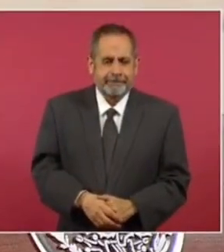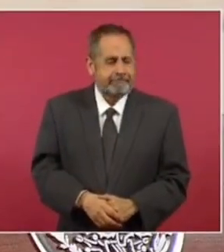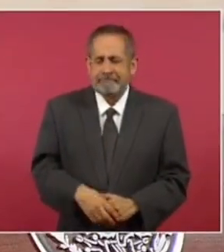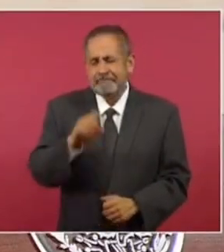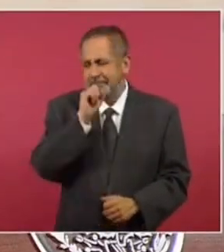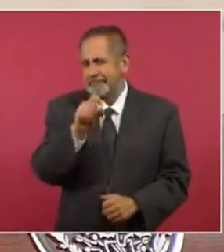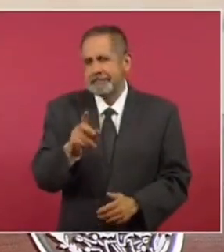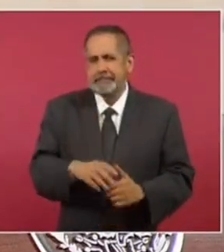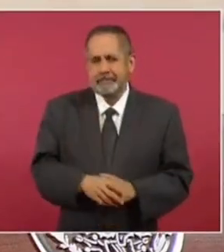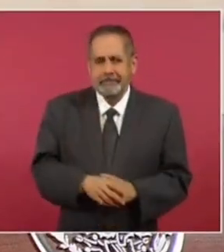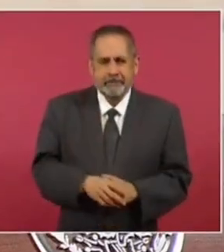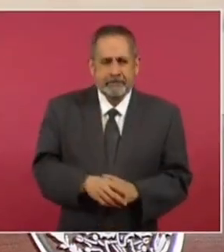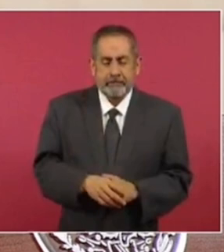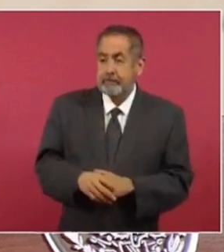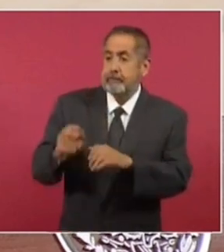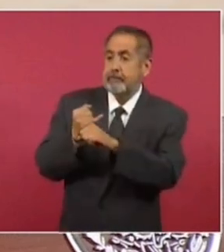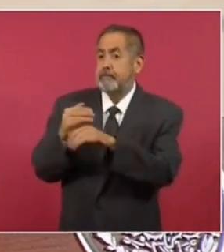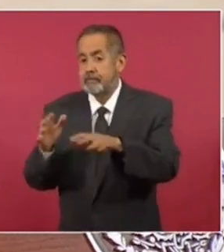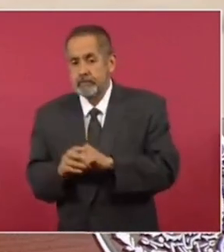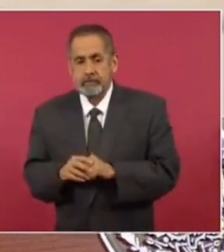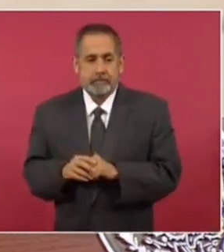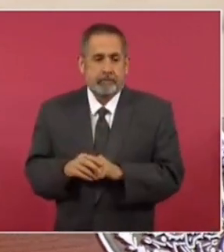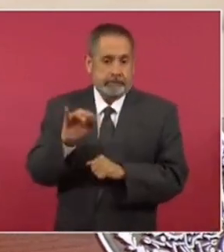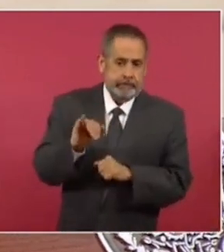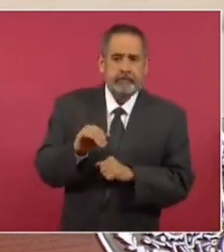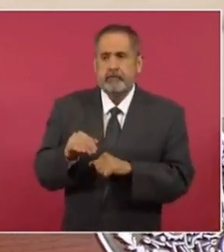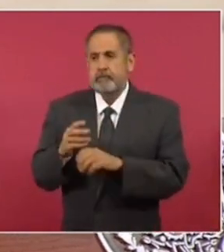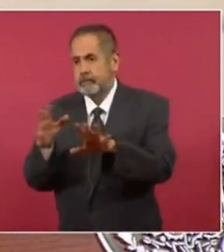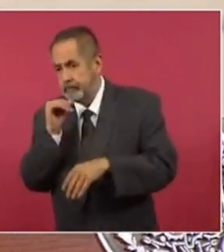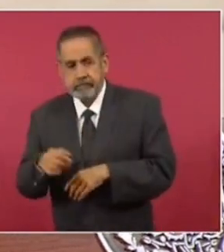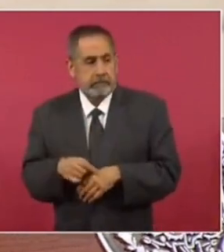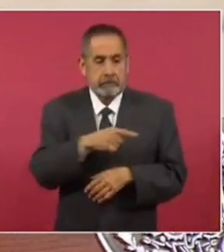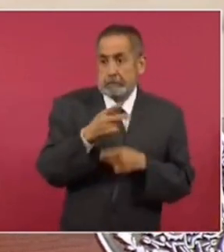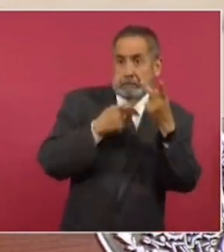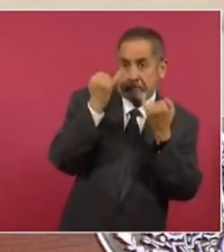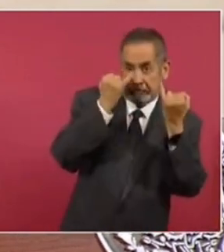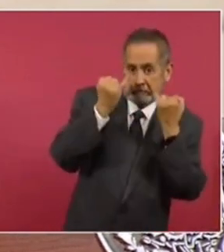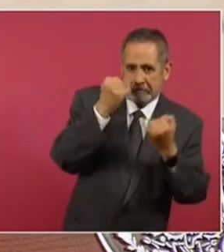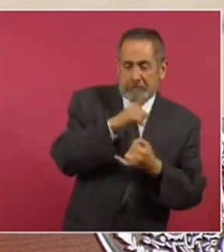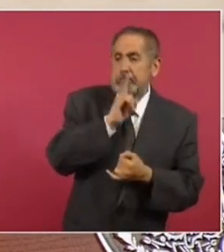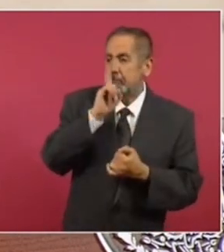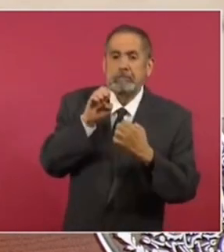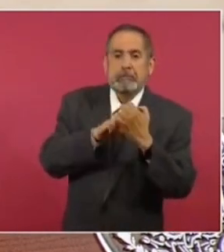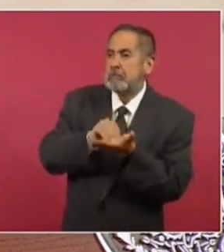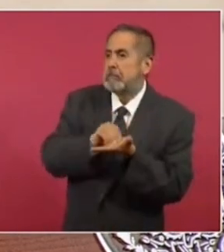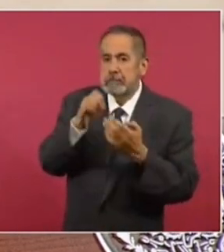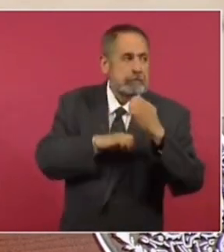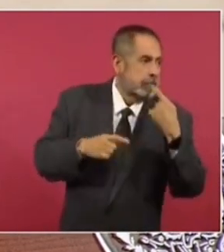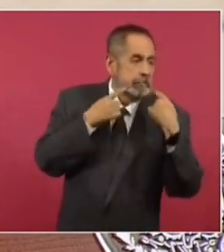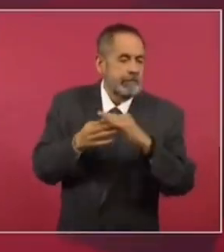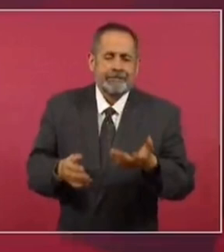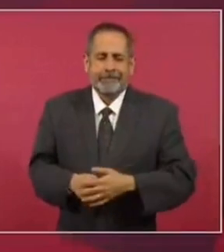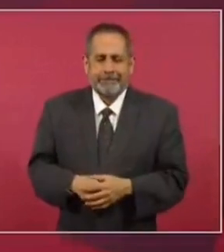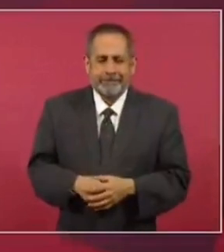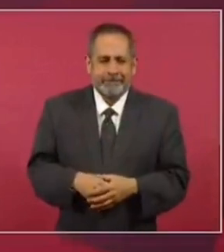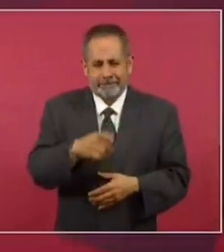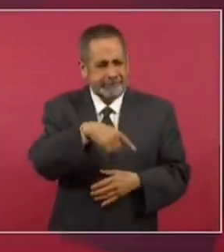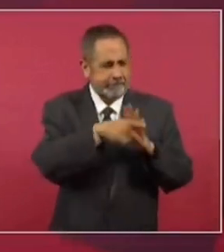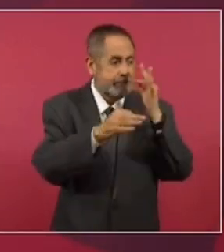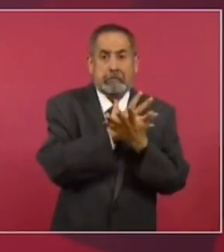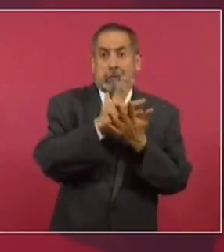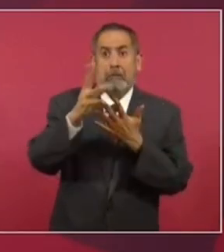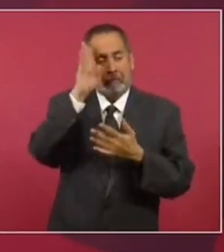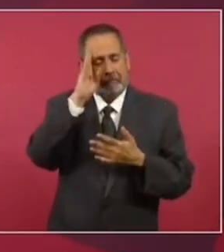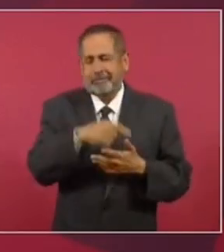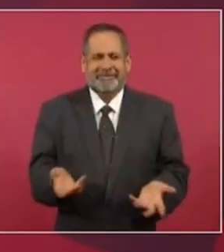utilizar cualquier información de cualquier tipo para mentir. Los medios de información, estos